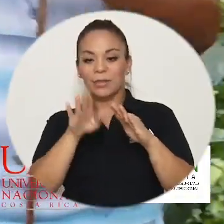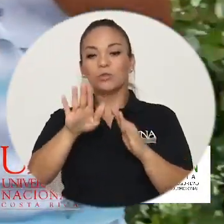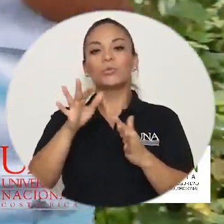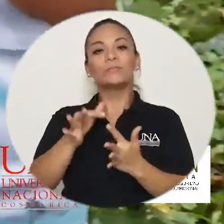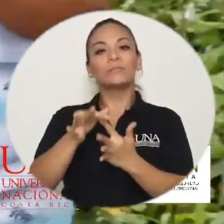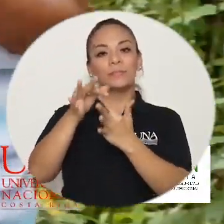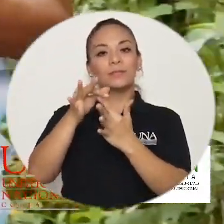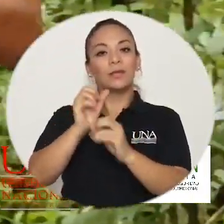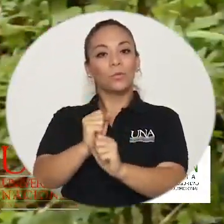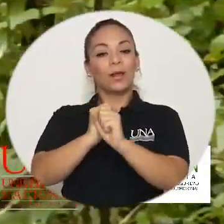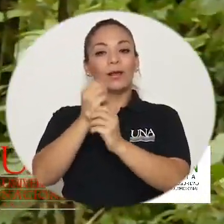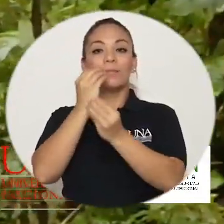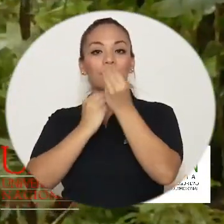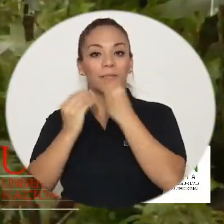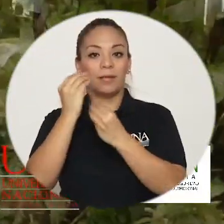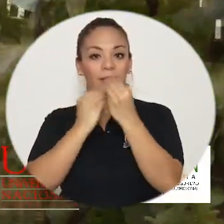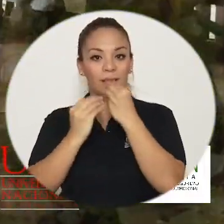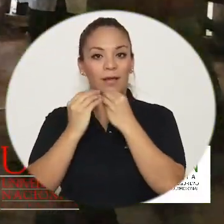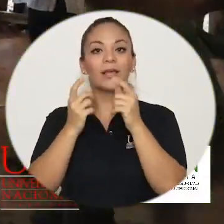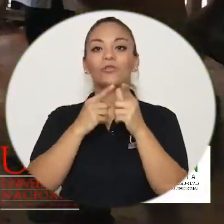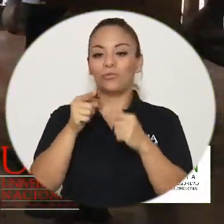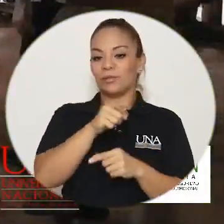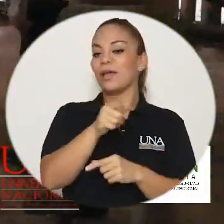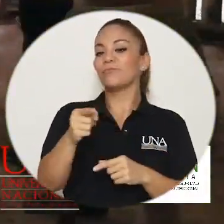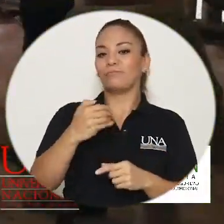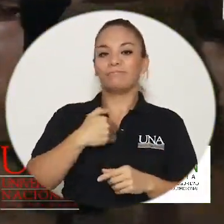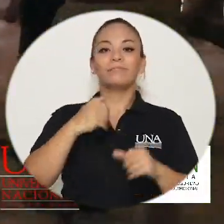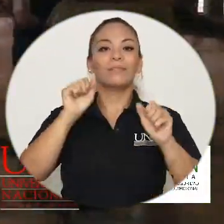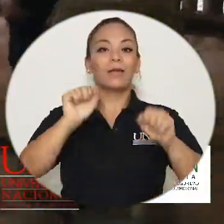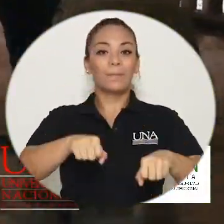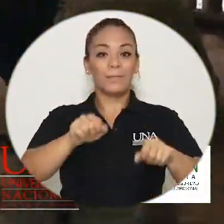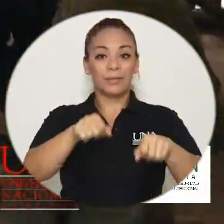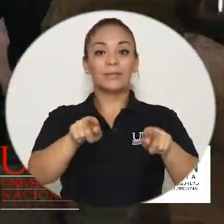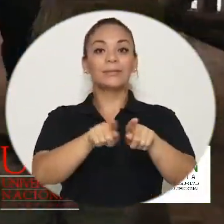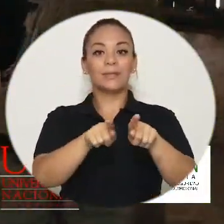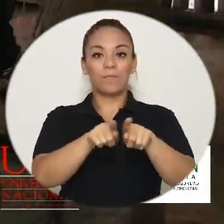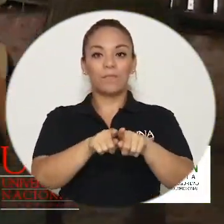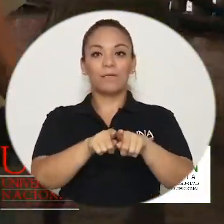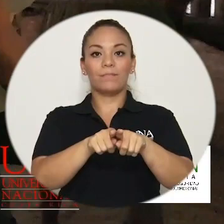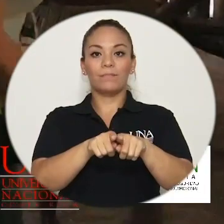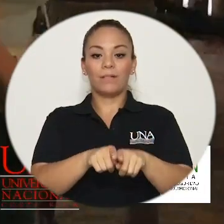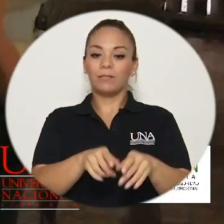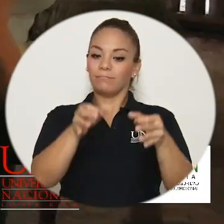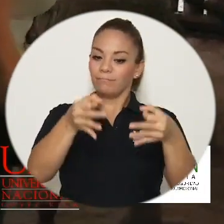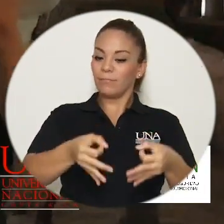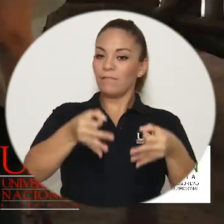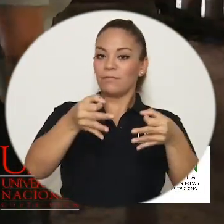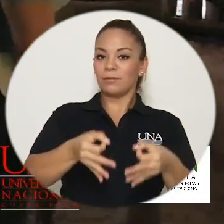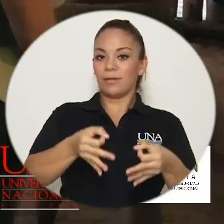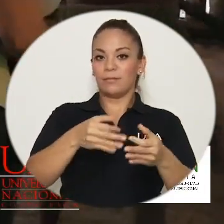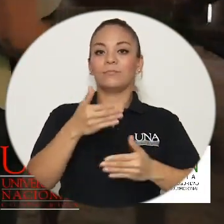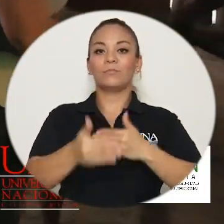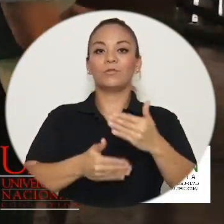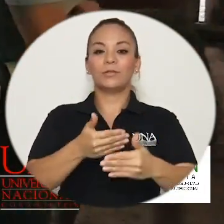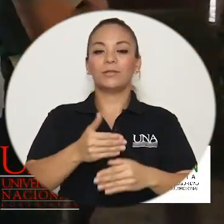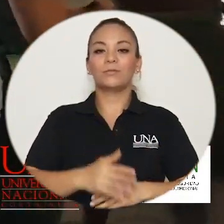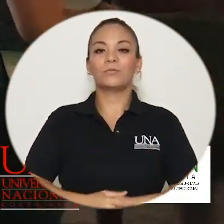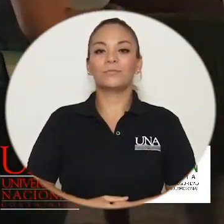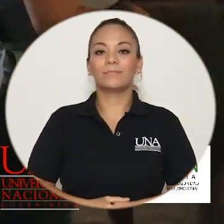su especialización en seguridad alimentaria y nutricional, va a tener también las capacidades para ser efectivos y eficientes estos